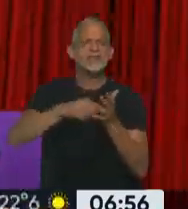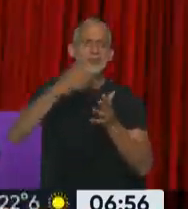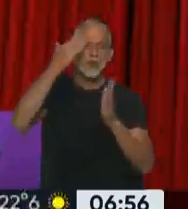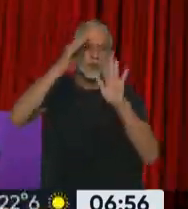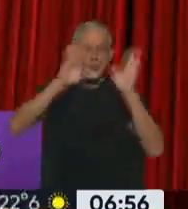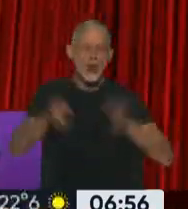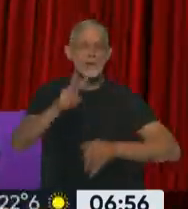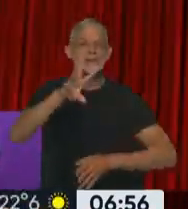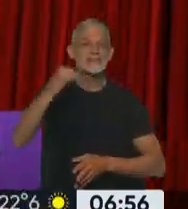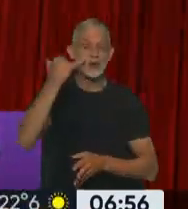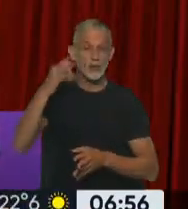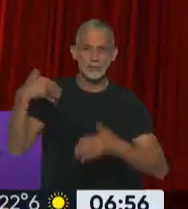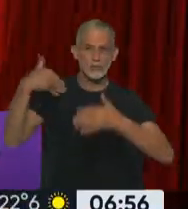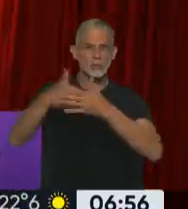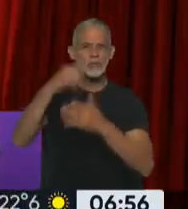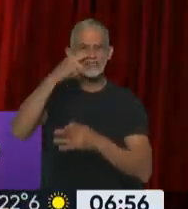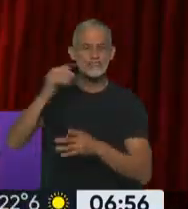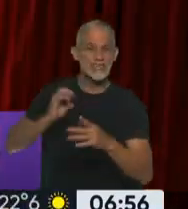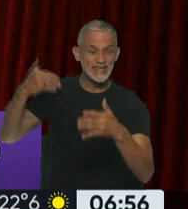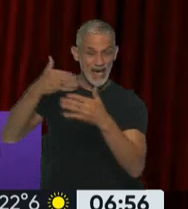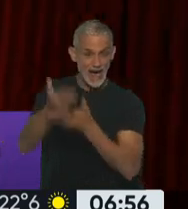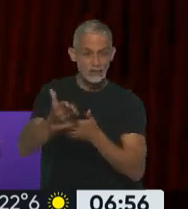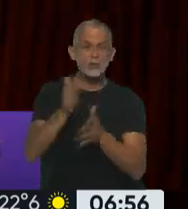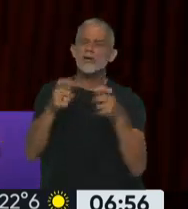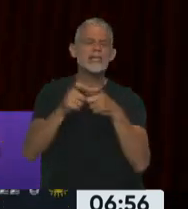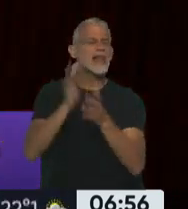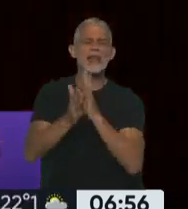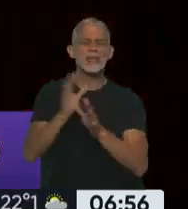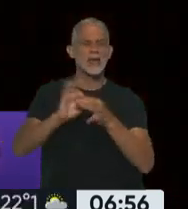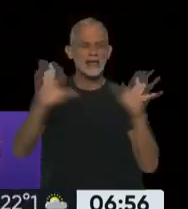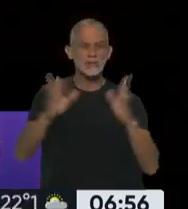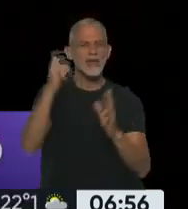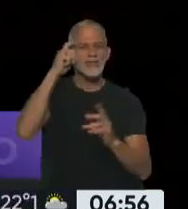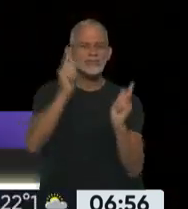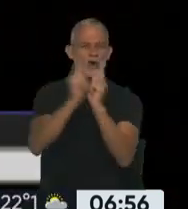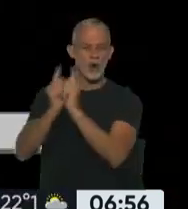25 de Mayo, séptima edición con entrada libre y gratuita de 10 cortos 10.